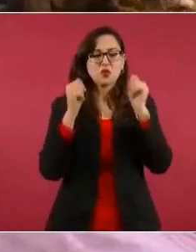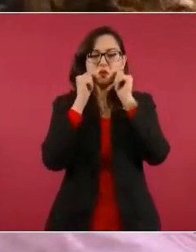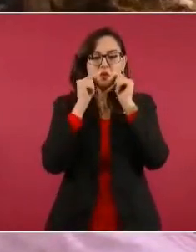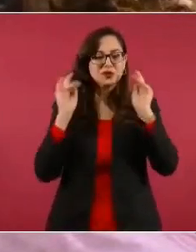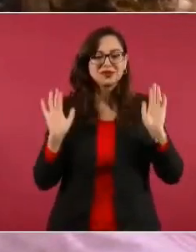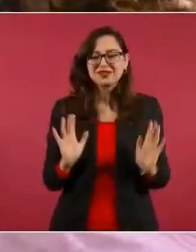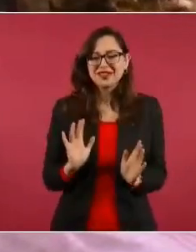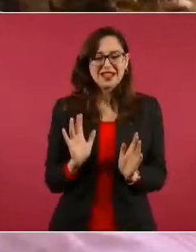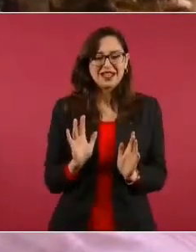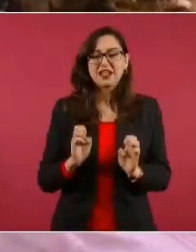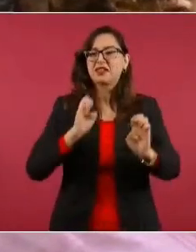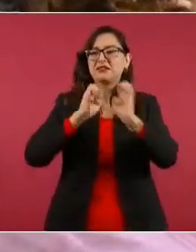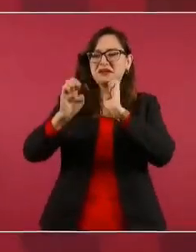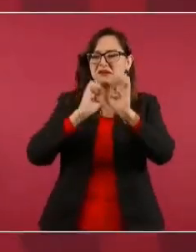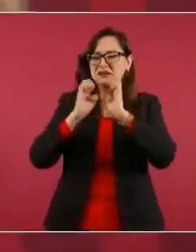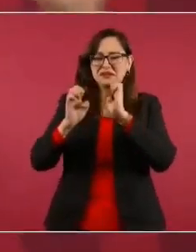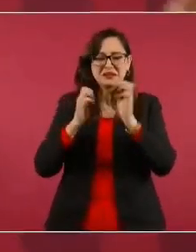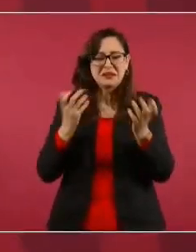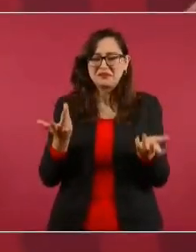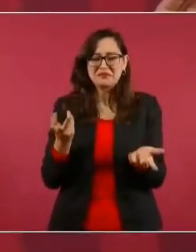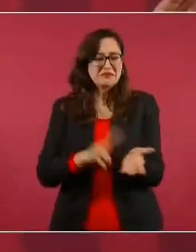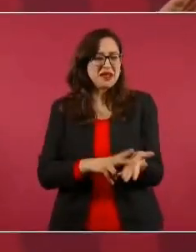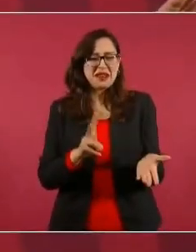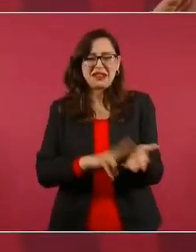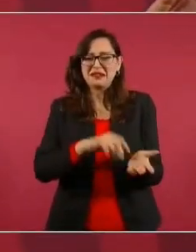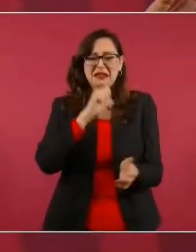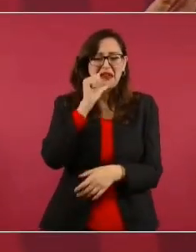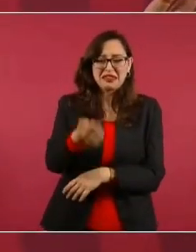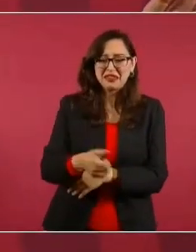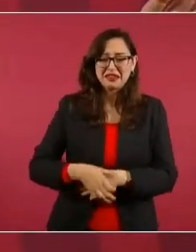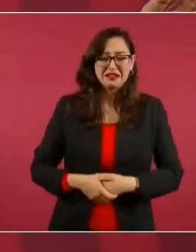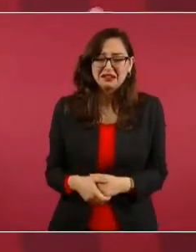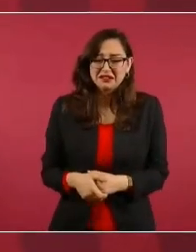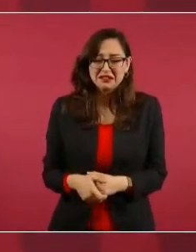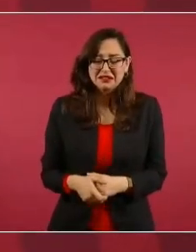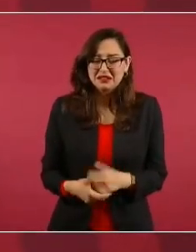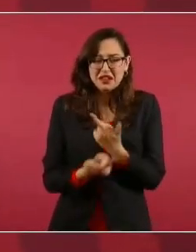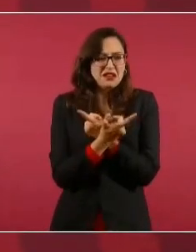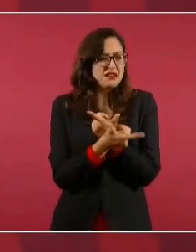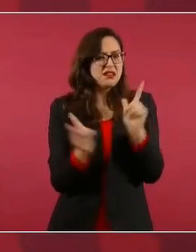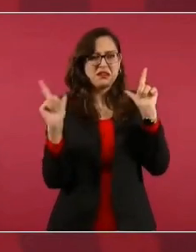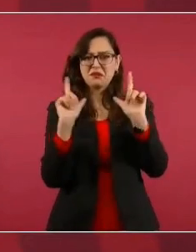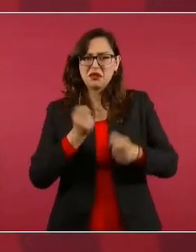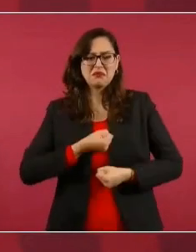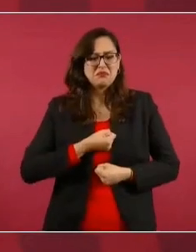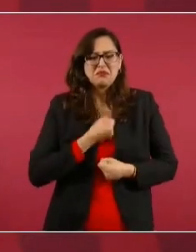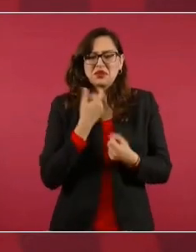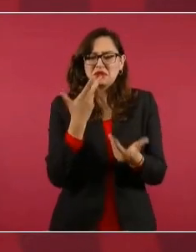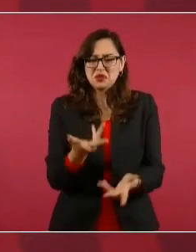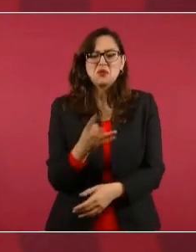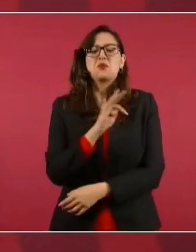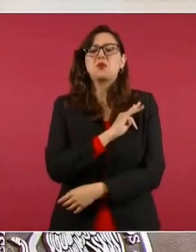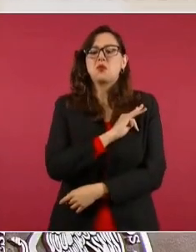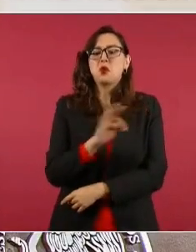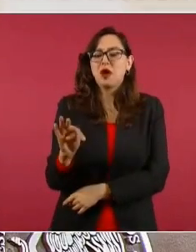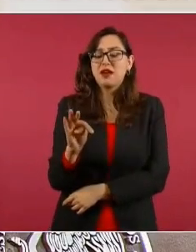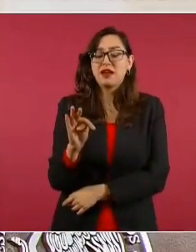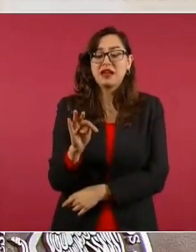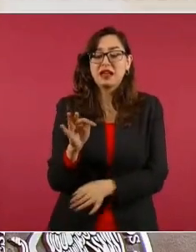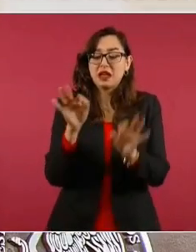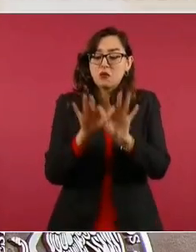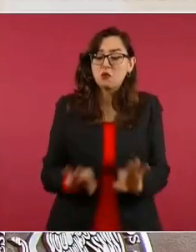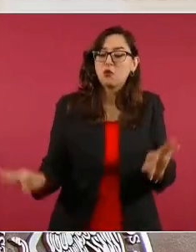Eso no importa. O sea, aquí somos libres. Aquí lo que va